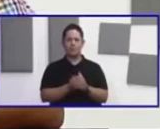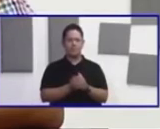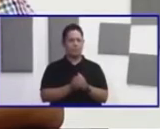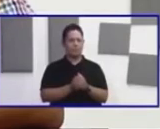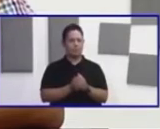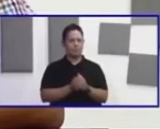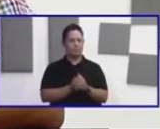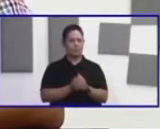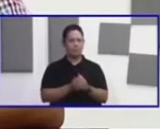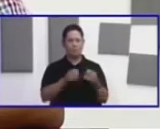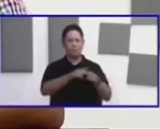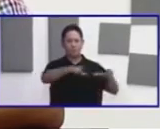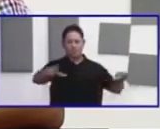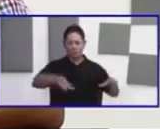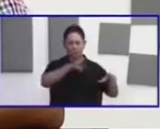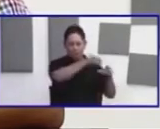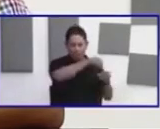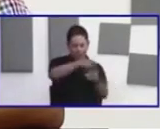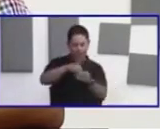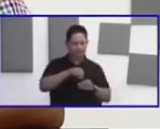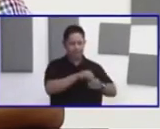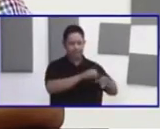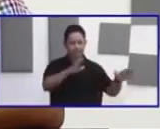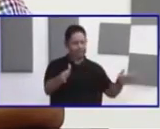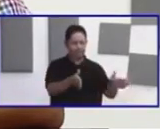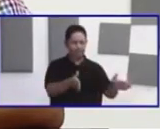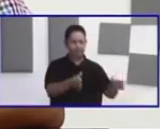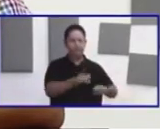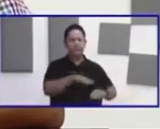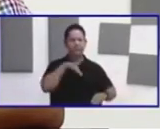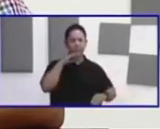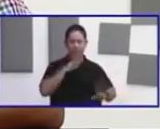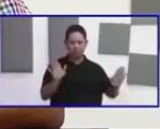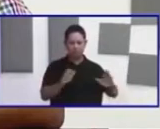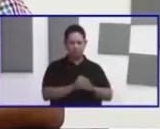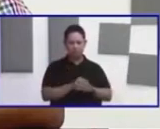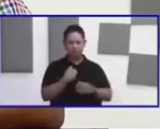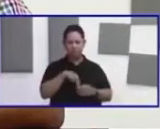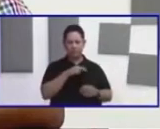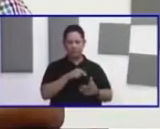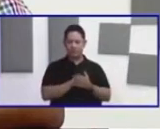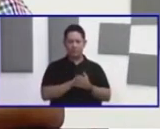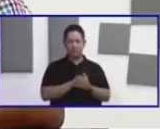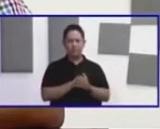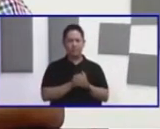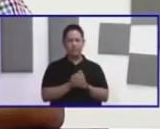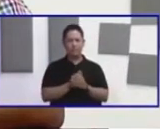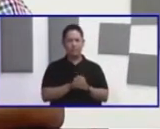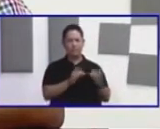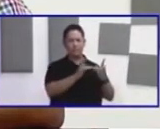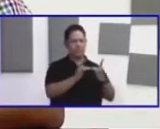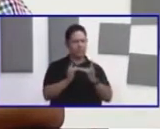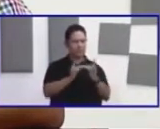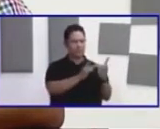pues estar dentro de ese espacio. Y es así como las camas, pues se estableció que podrían estar 20